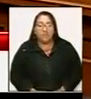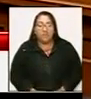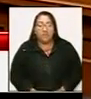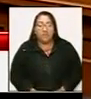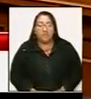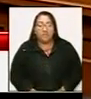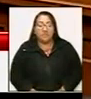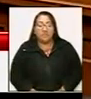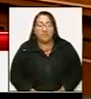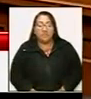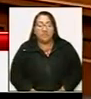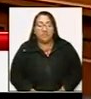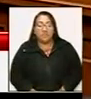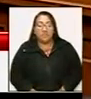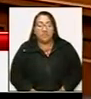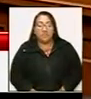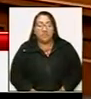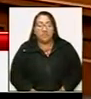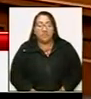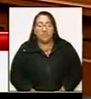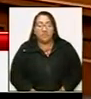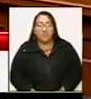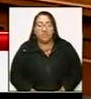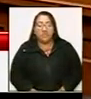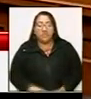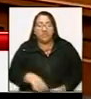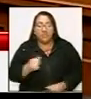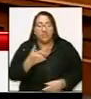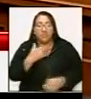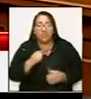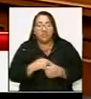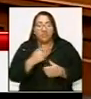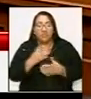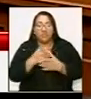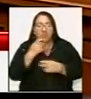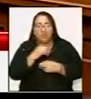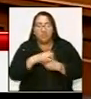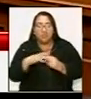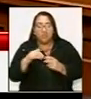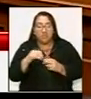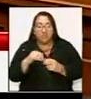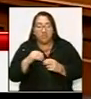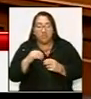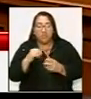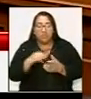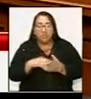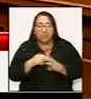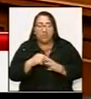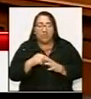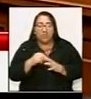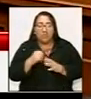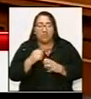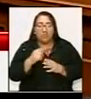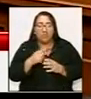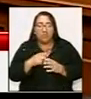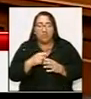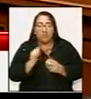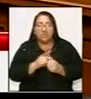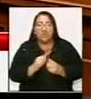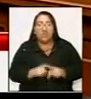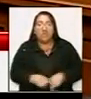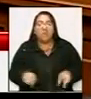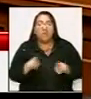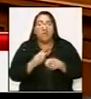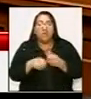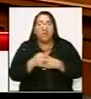género, y a mejorar también el clima al interior de la comisaría, y por supuesto